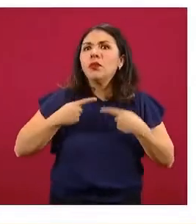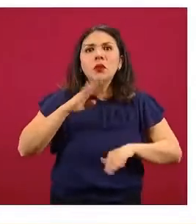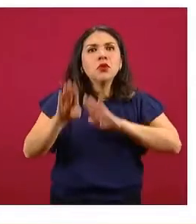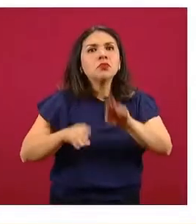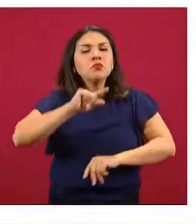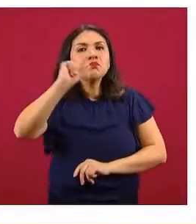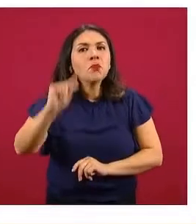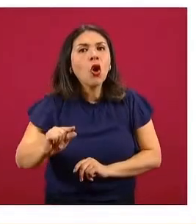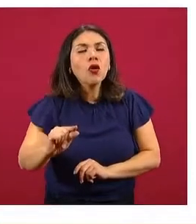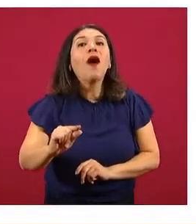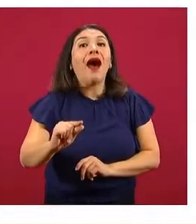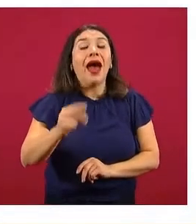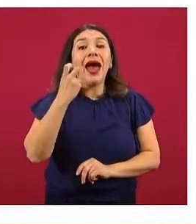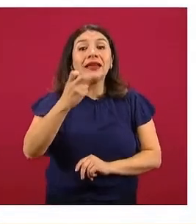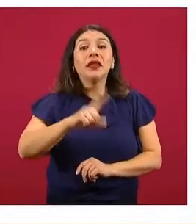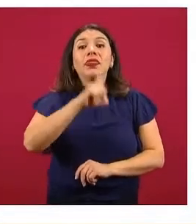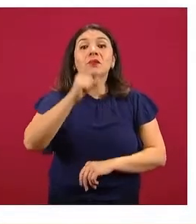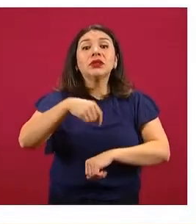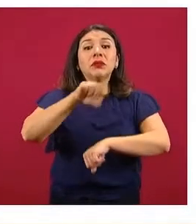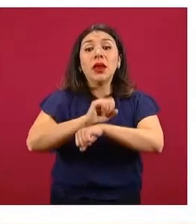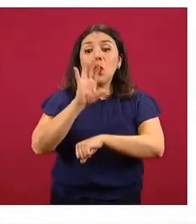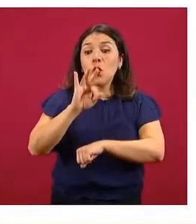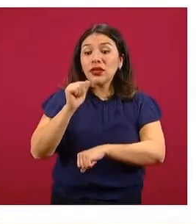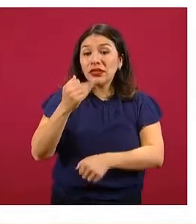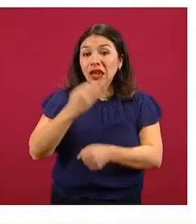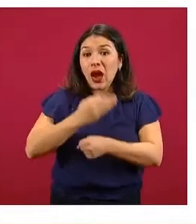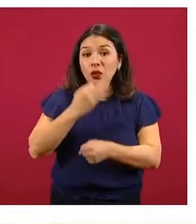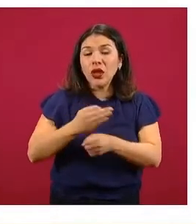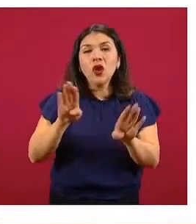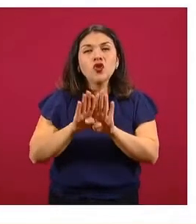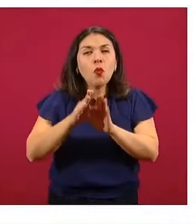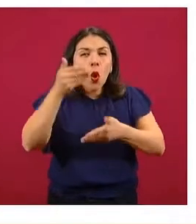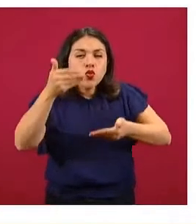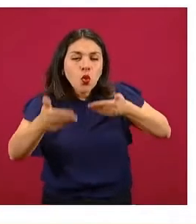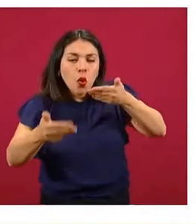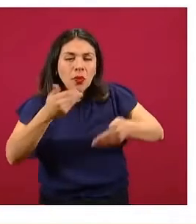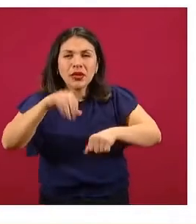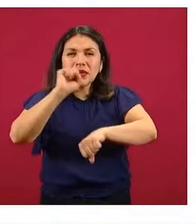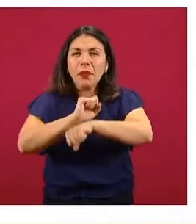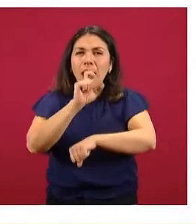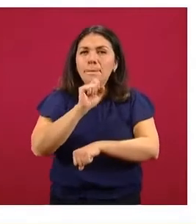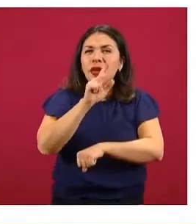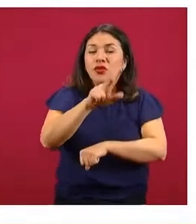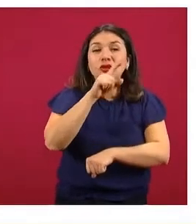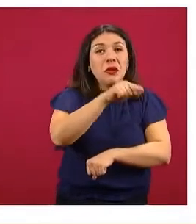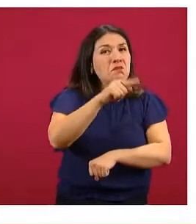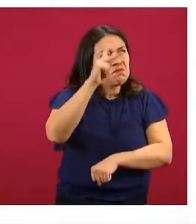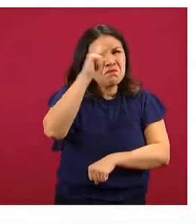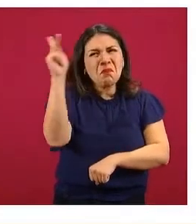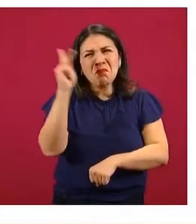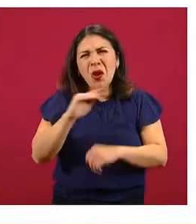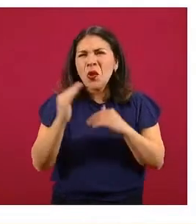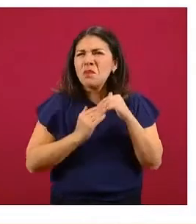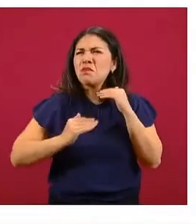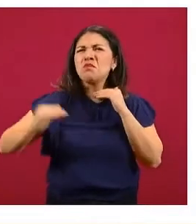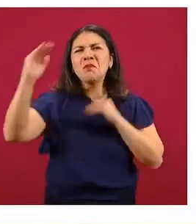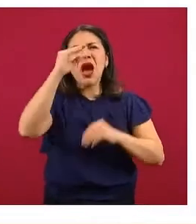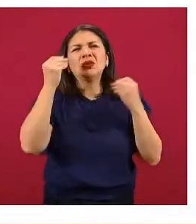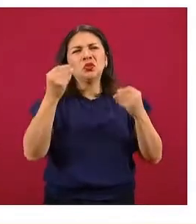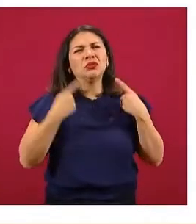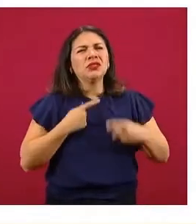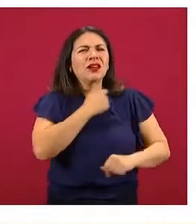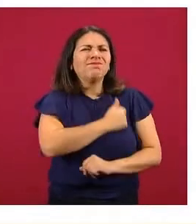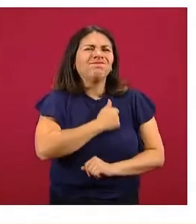en donde entonces para la semana 46, y precisamente comparándonos a la semana 28, en donde tuvimos la mayor carga de